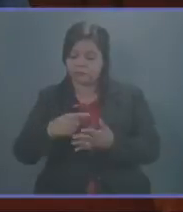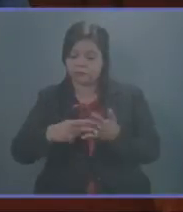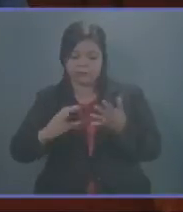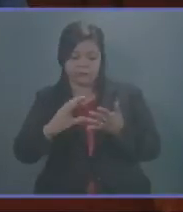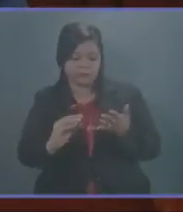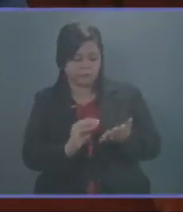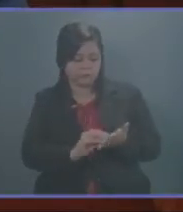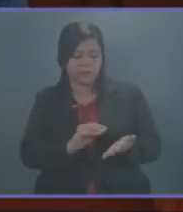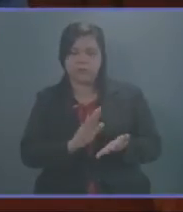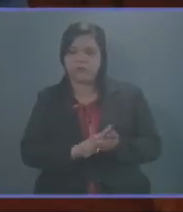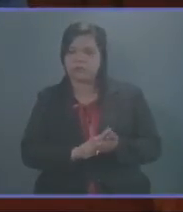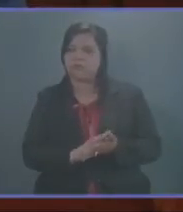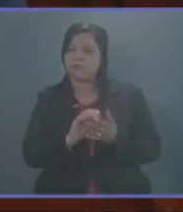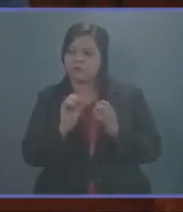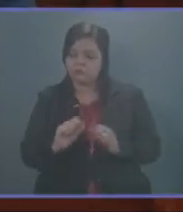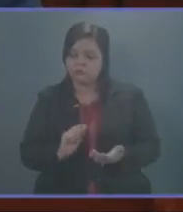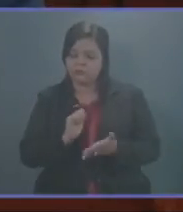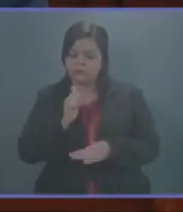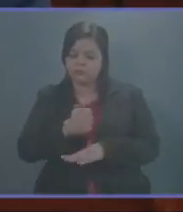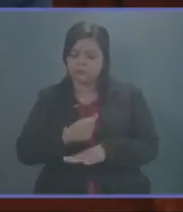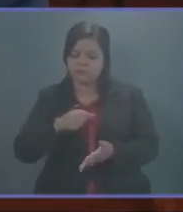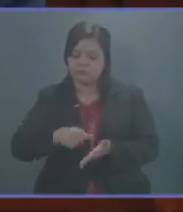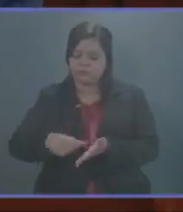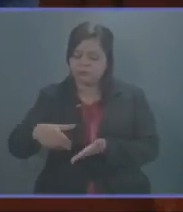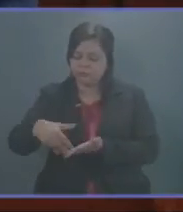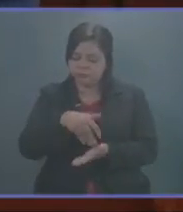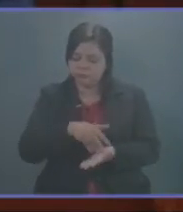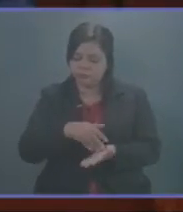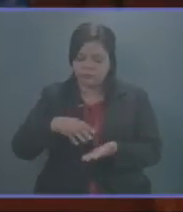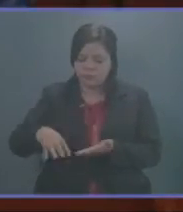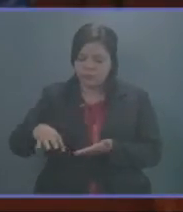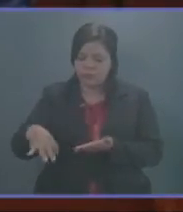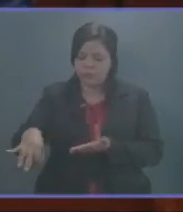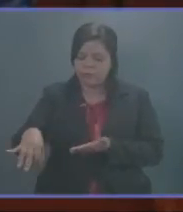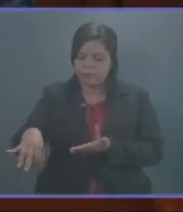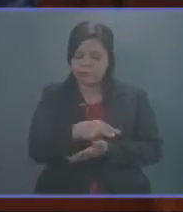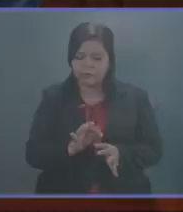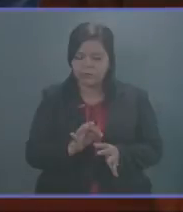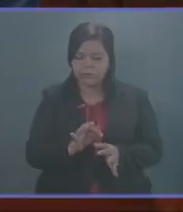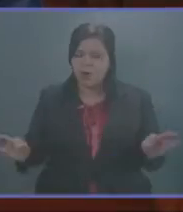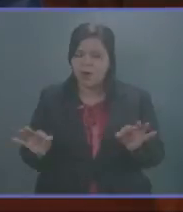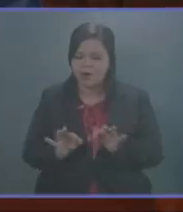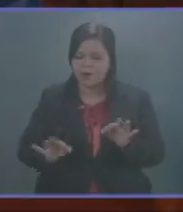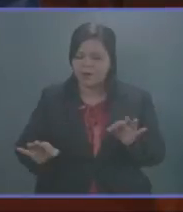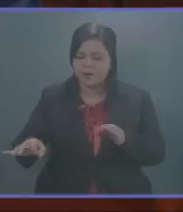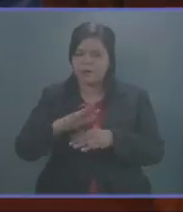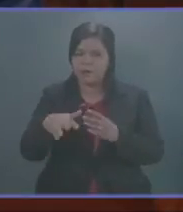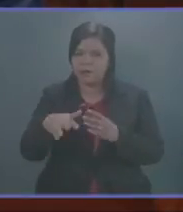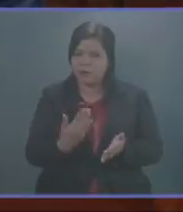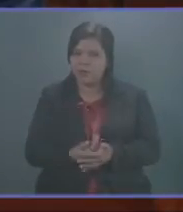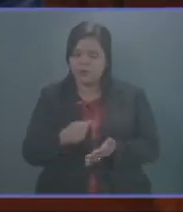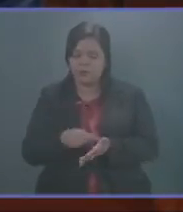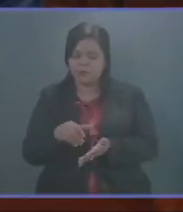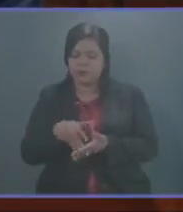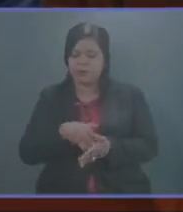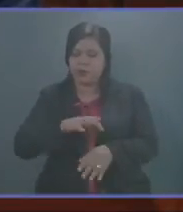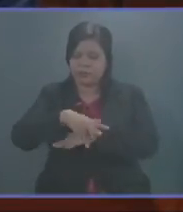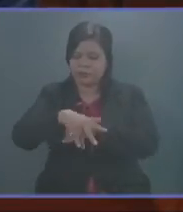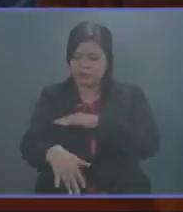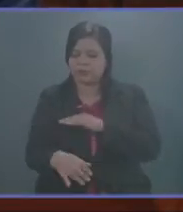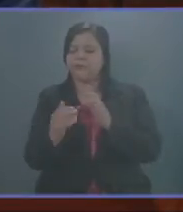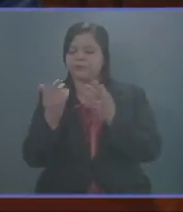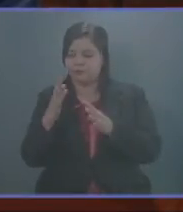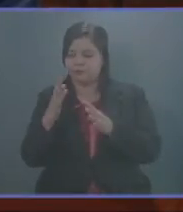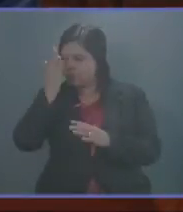Constitución de la República, procede a delimitar todos los municipios que conforman el departamento de Chalatenango. Antecedentes, teniendo como punto de partida